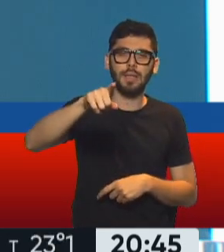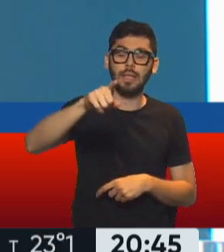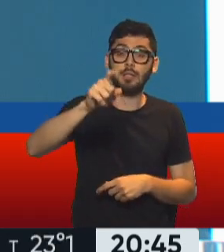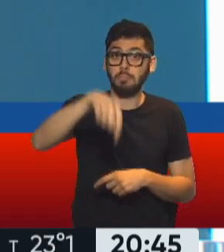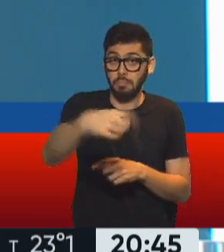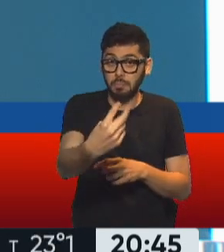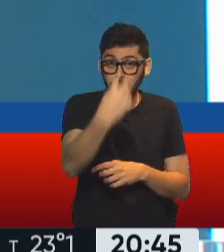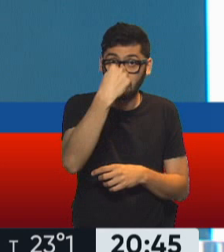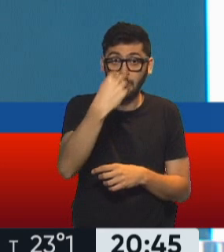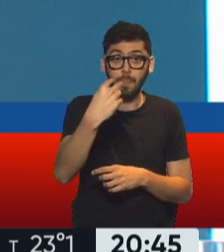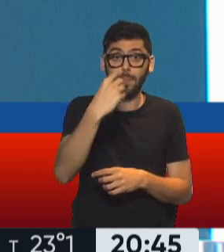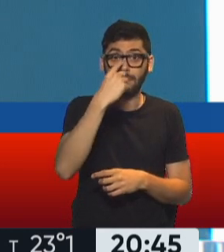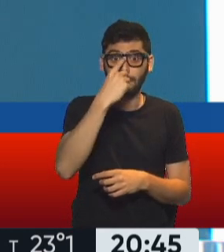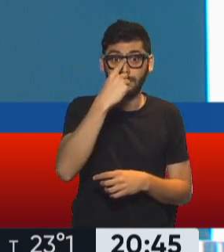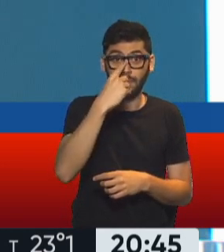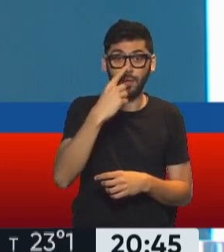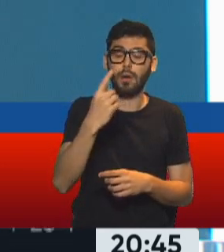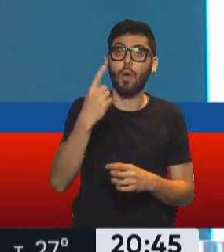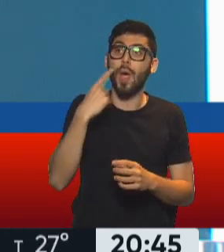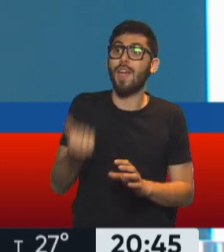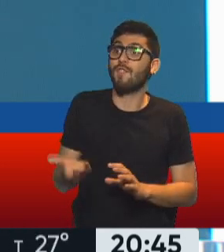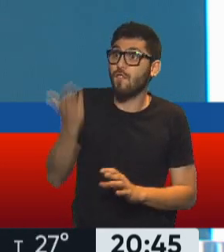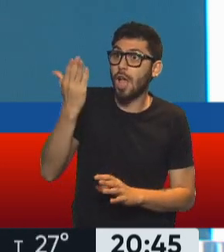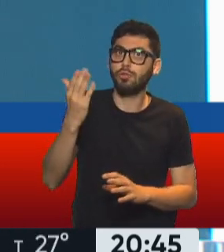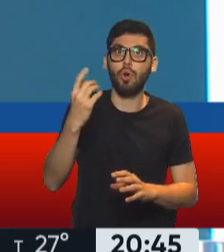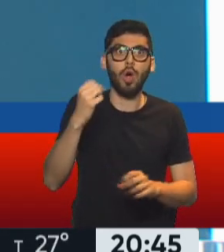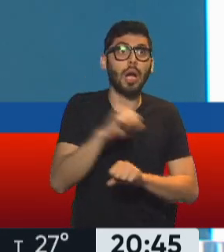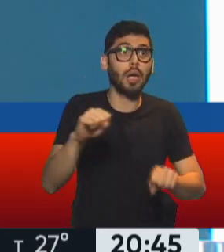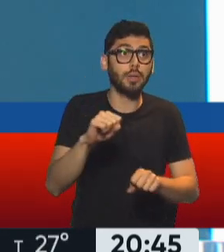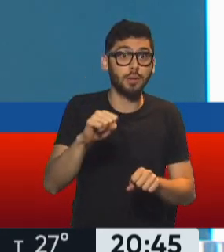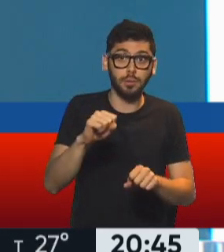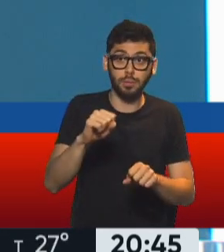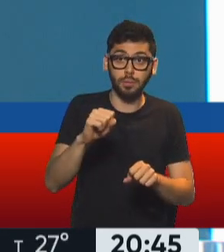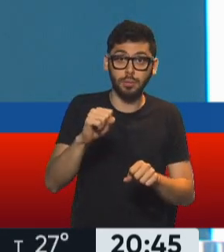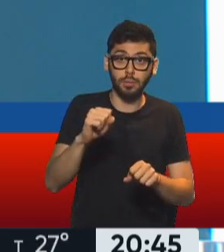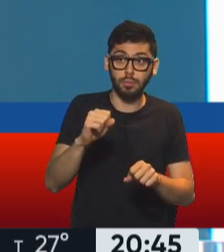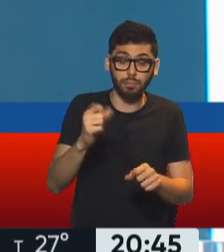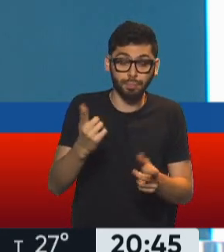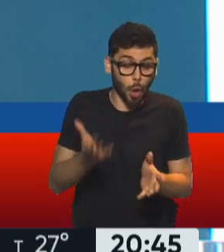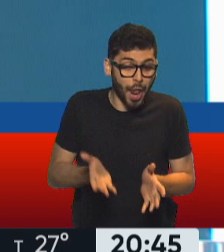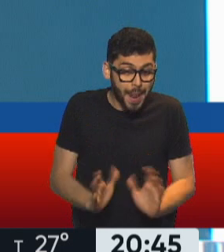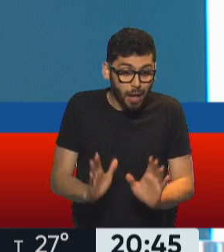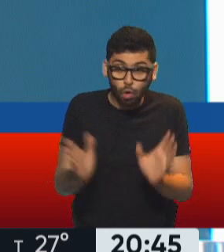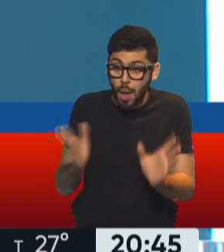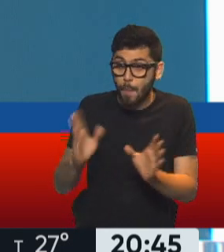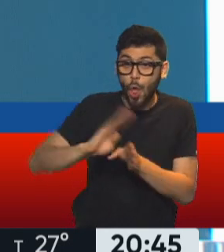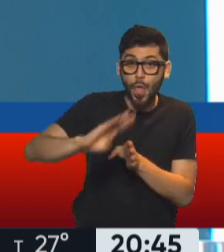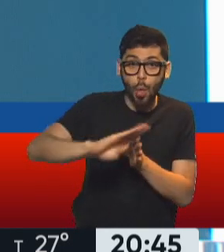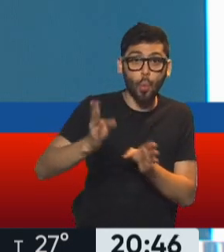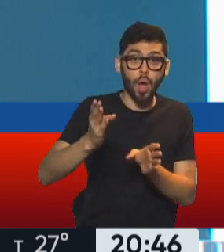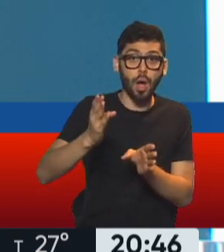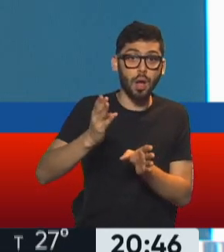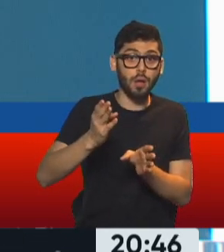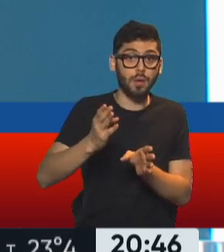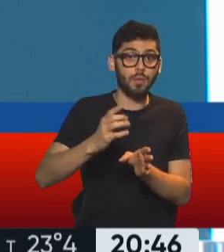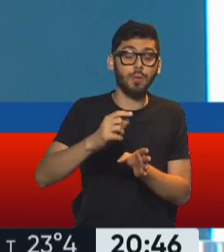en este momento percibe, digo, hiperinflación, crisis del 2000, son hijos de la deuda. Son hijos del endeudamiento y fuga.